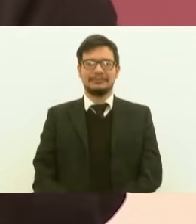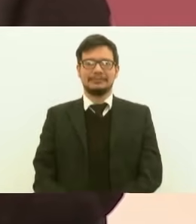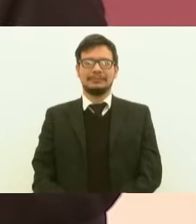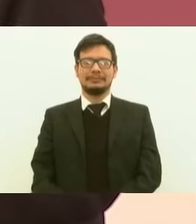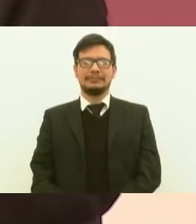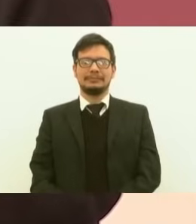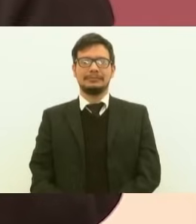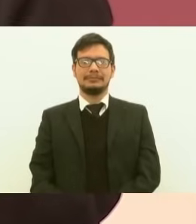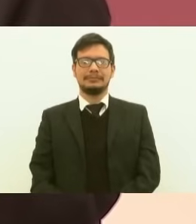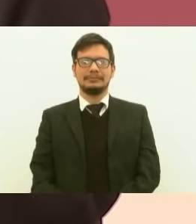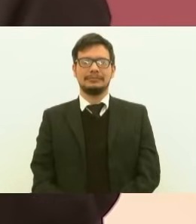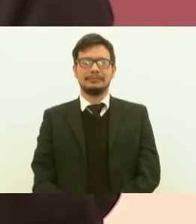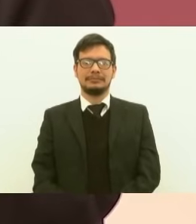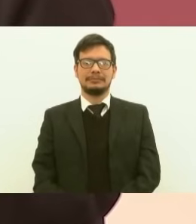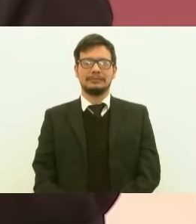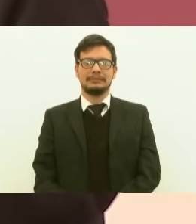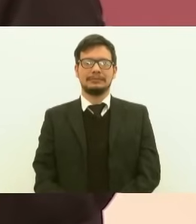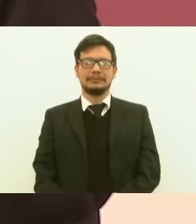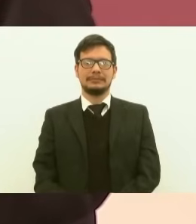También